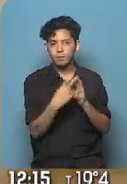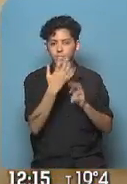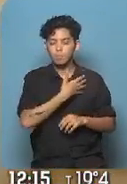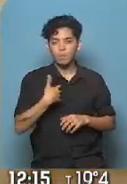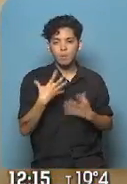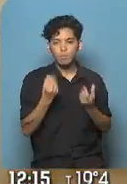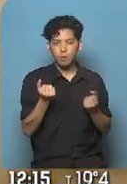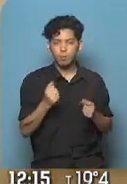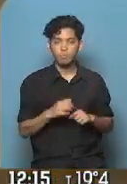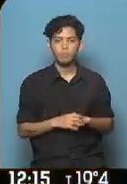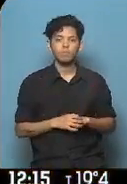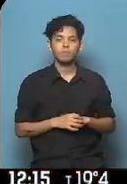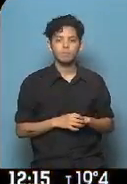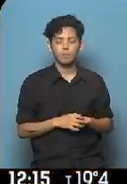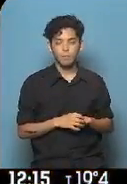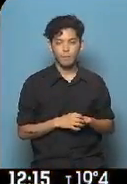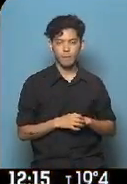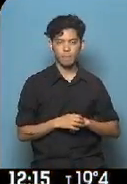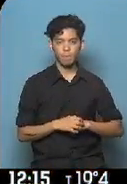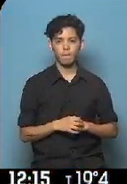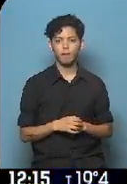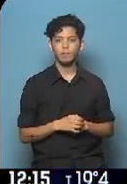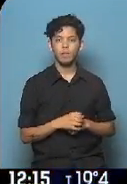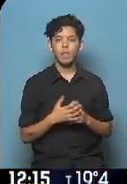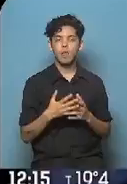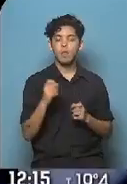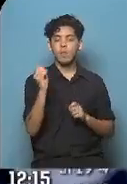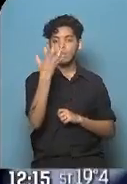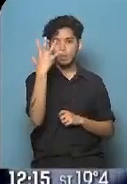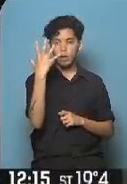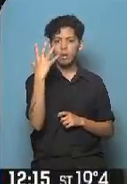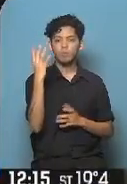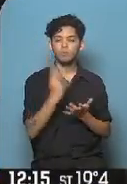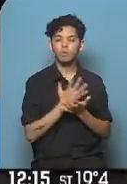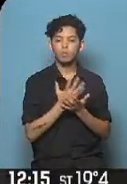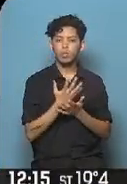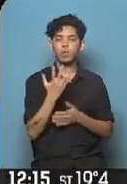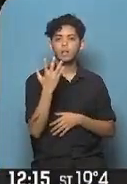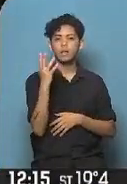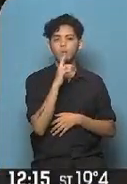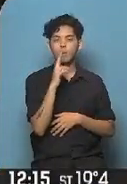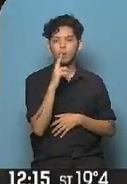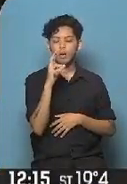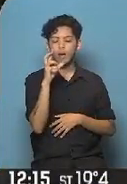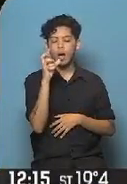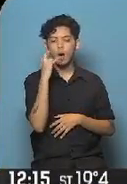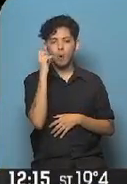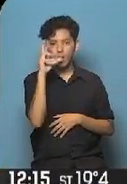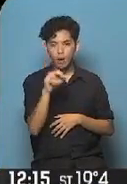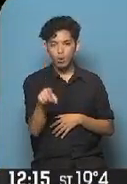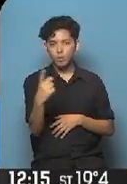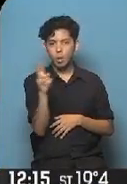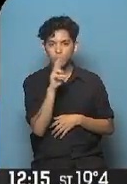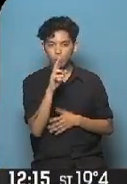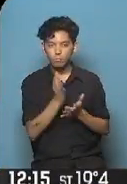que desapareció hace muchos años. Aquí tenemos Deja la luz prendida, es una producción de Cristina Güero con dirección de Cecilia Miljiker, una